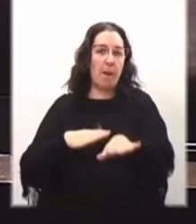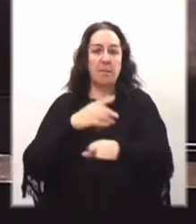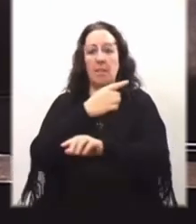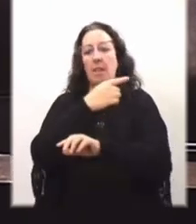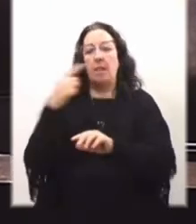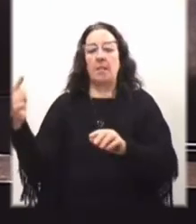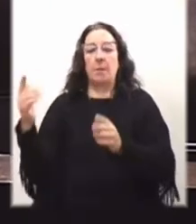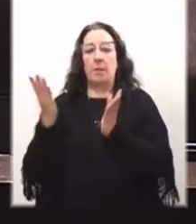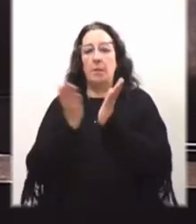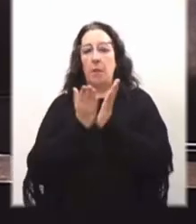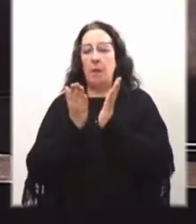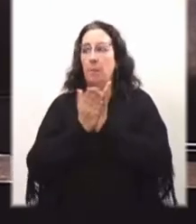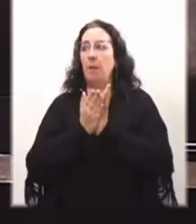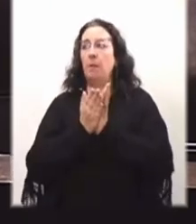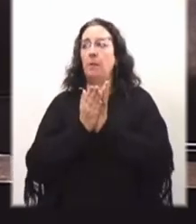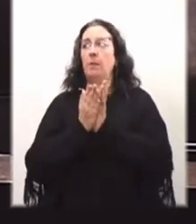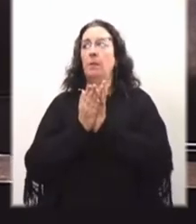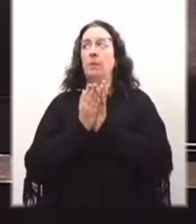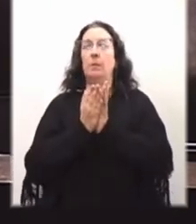Estudiante.